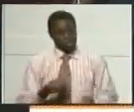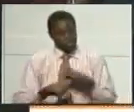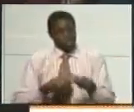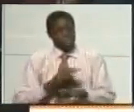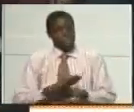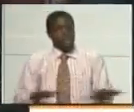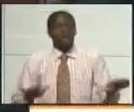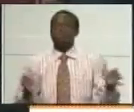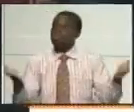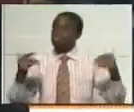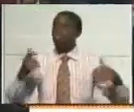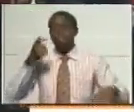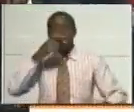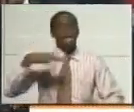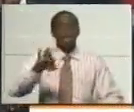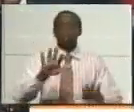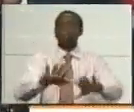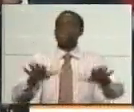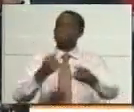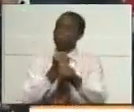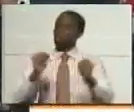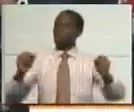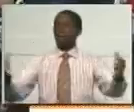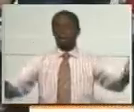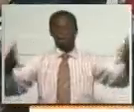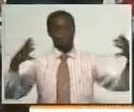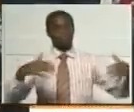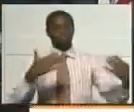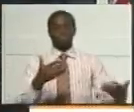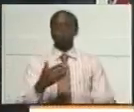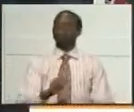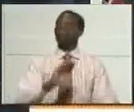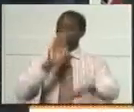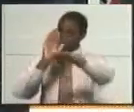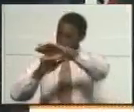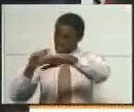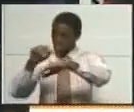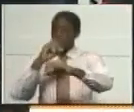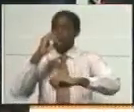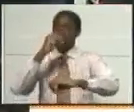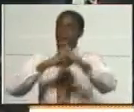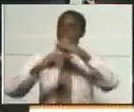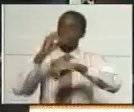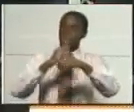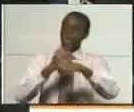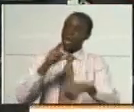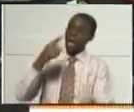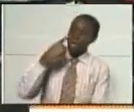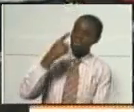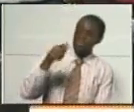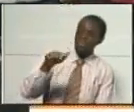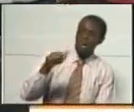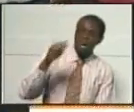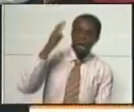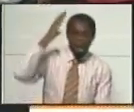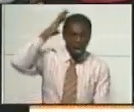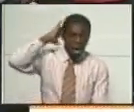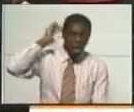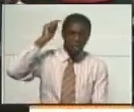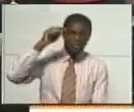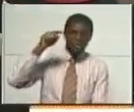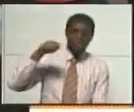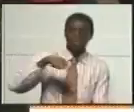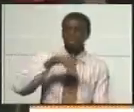la soberanía del pueblo. Y convoco a la clase obrera. Ahí veo a Nelson Moreno, a